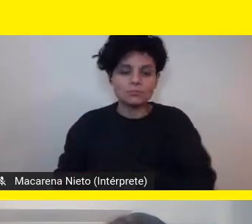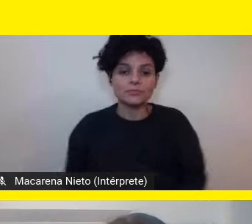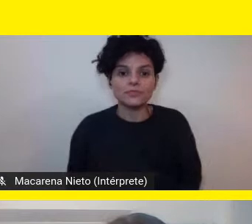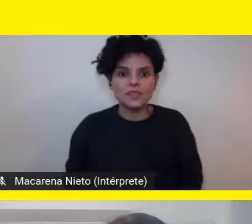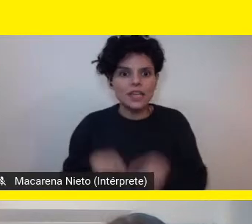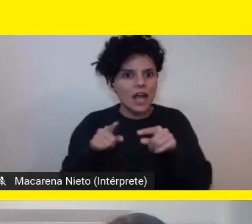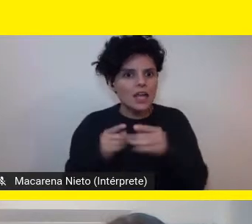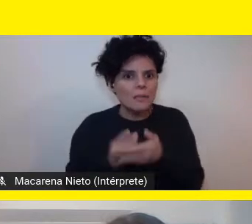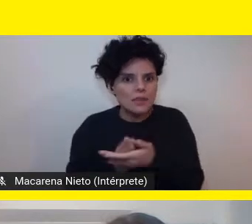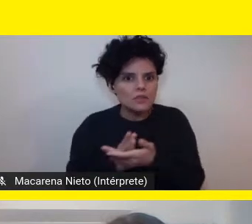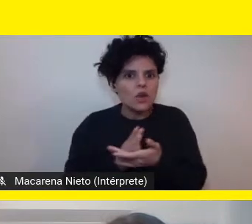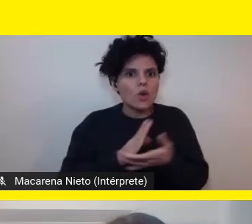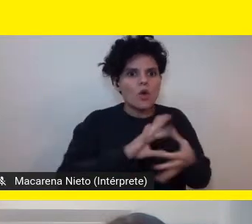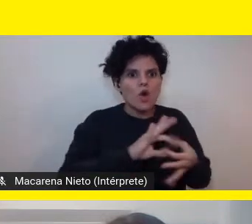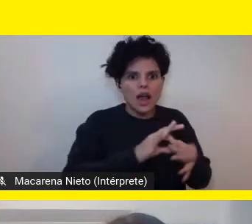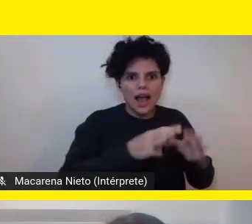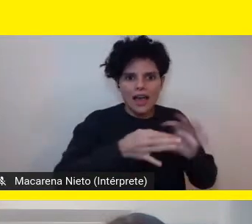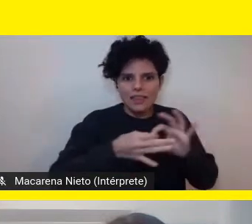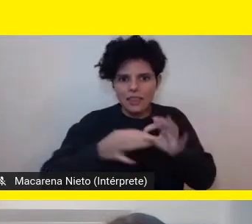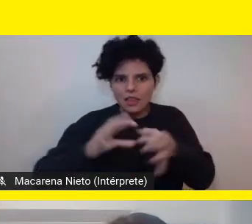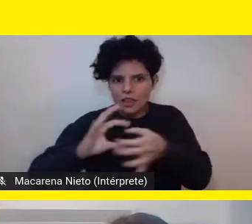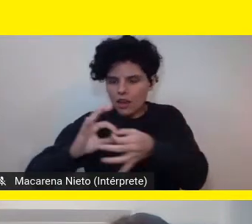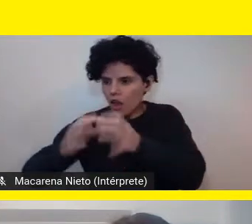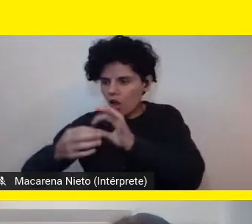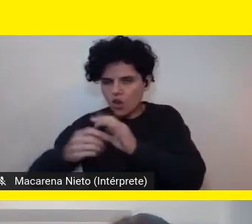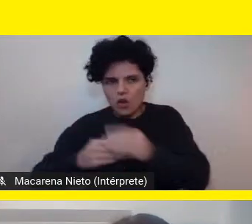de situaciones atípicas